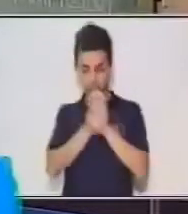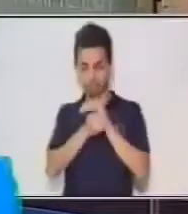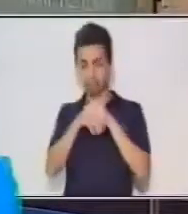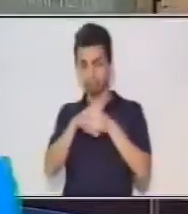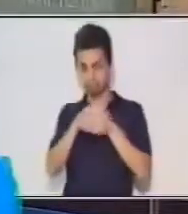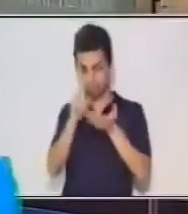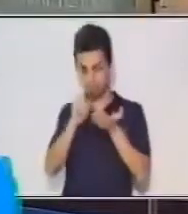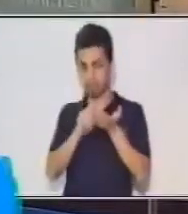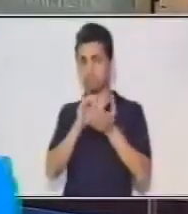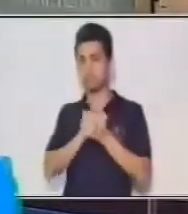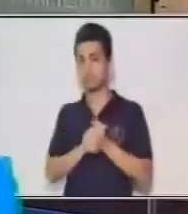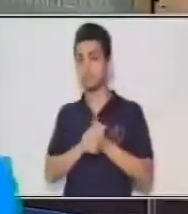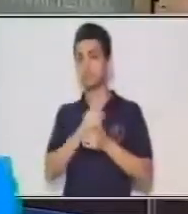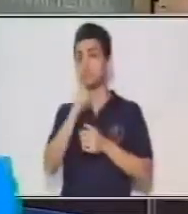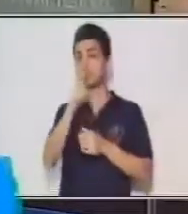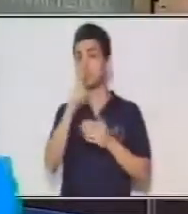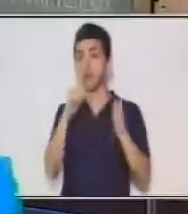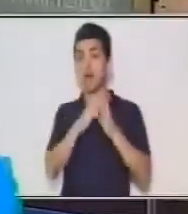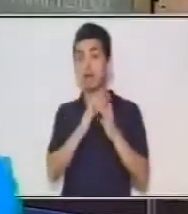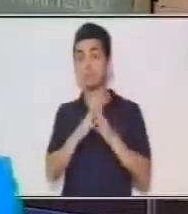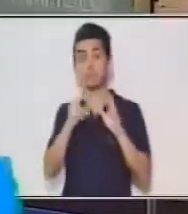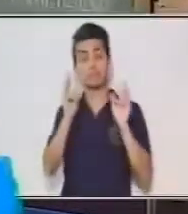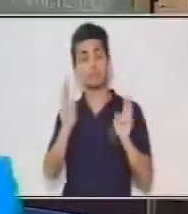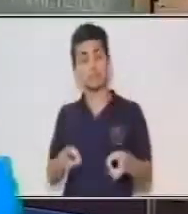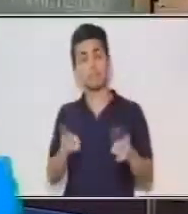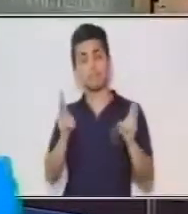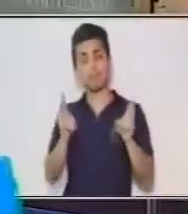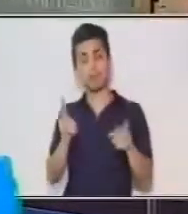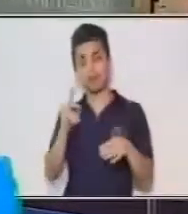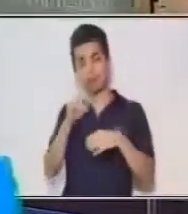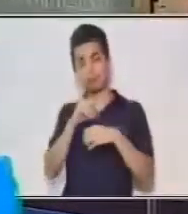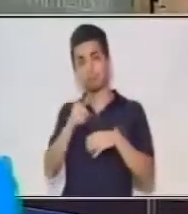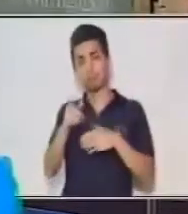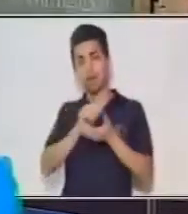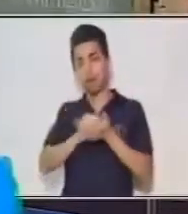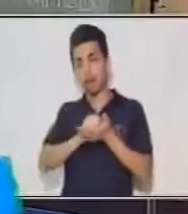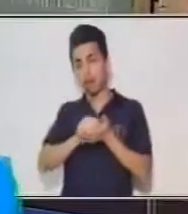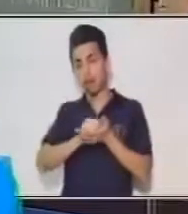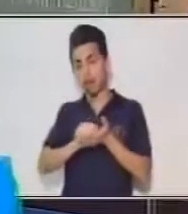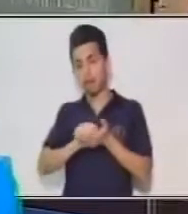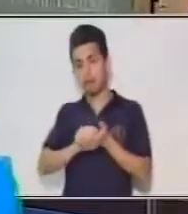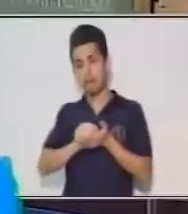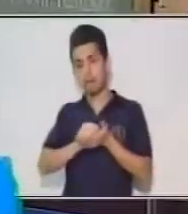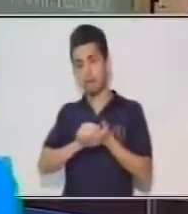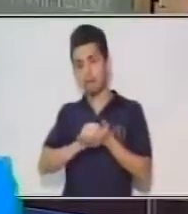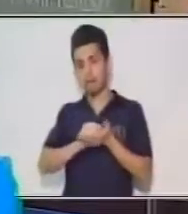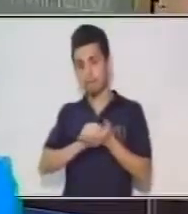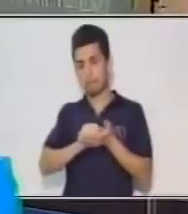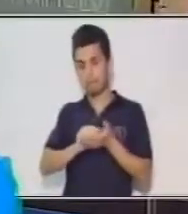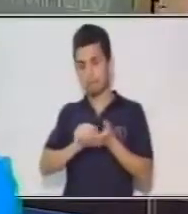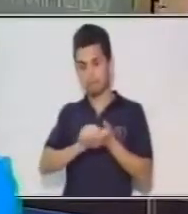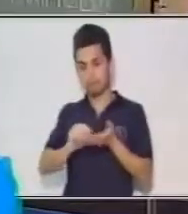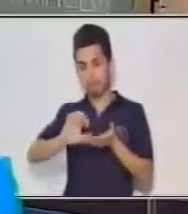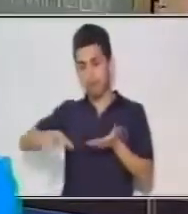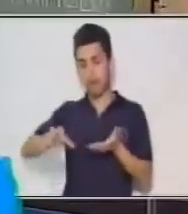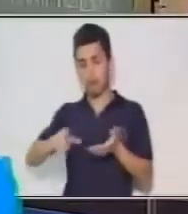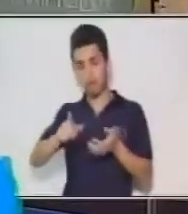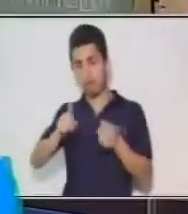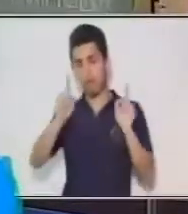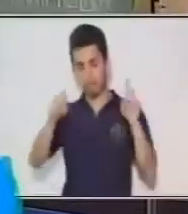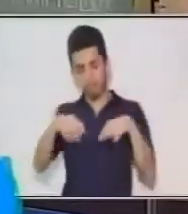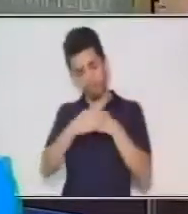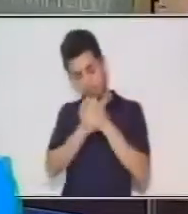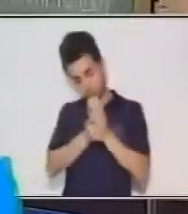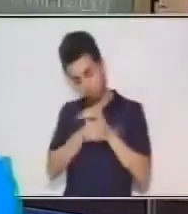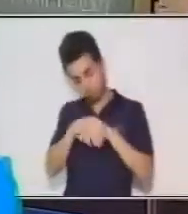casa, aplica constantemente agua y jabón, y de esa manera vas a aplicar